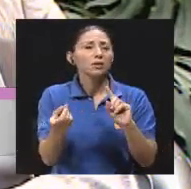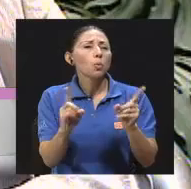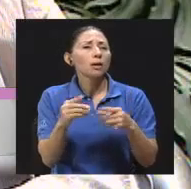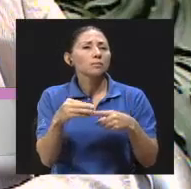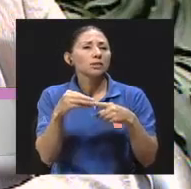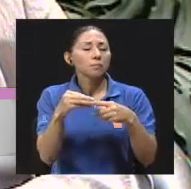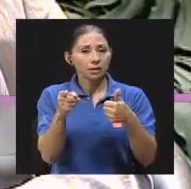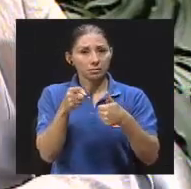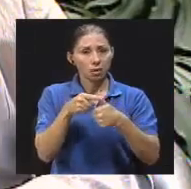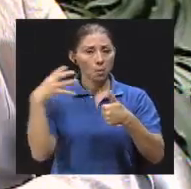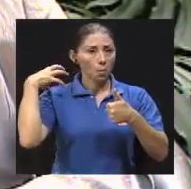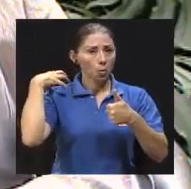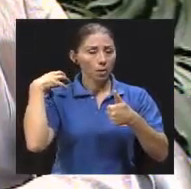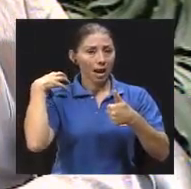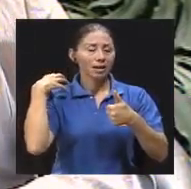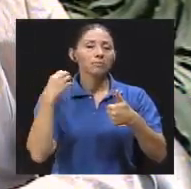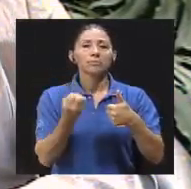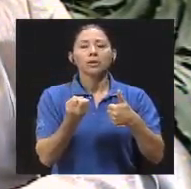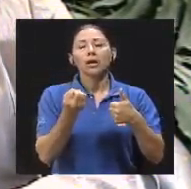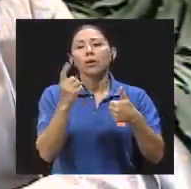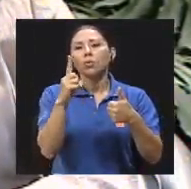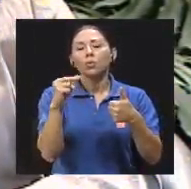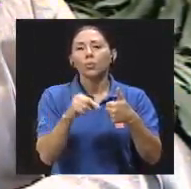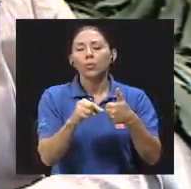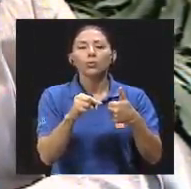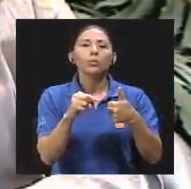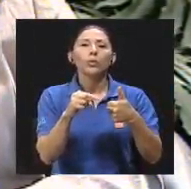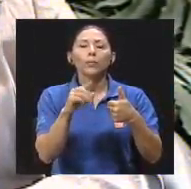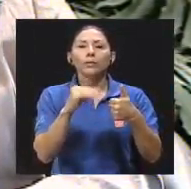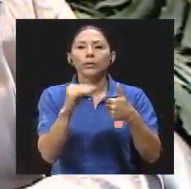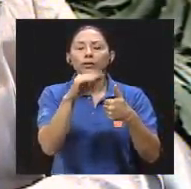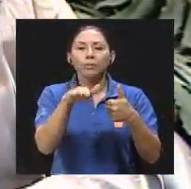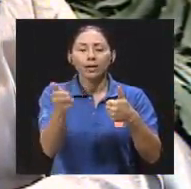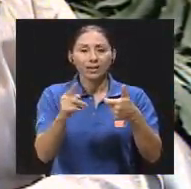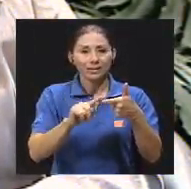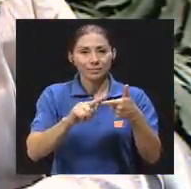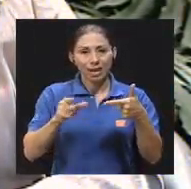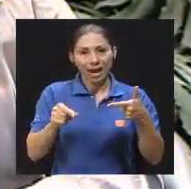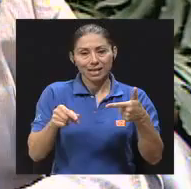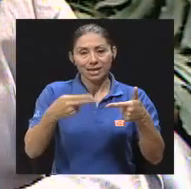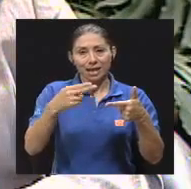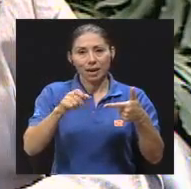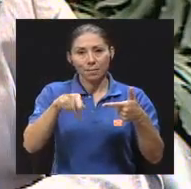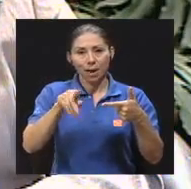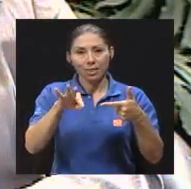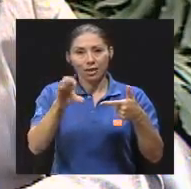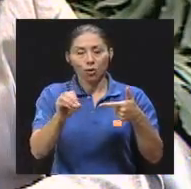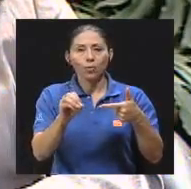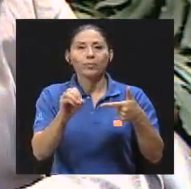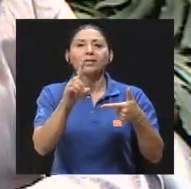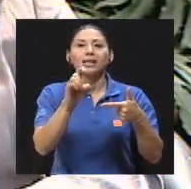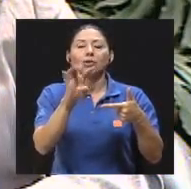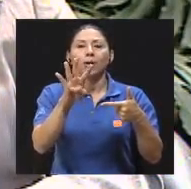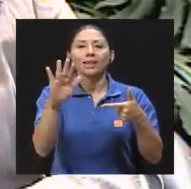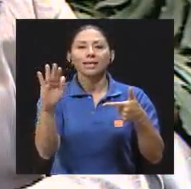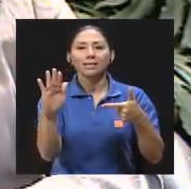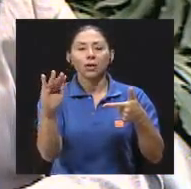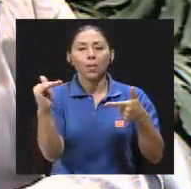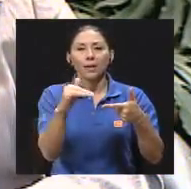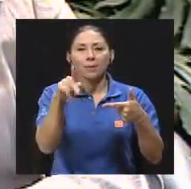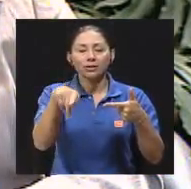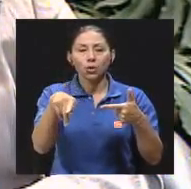con 1.59 millones de muertes, el hepático con 745 mil defunciones y el cáncer